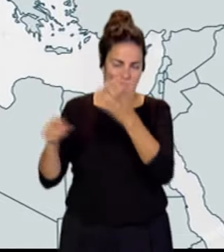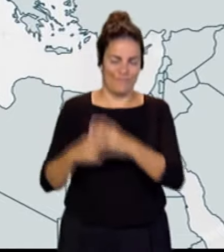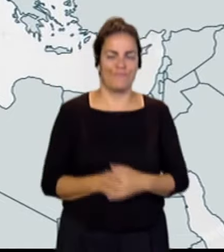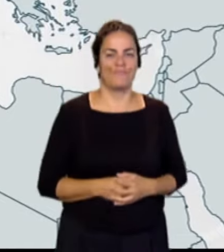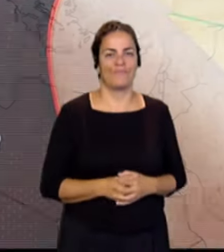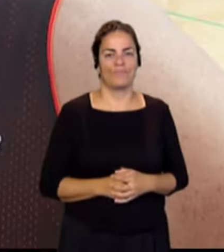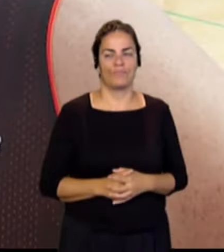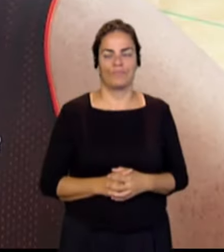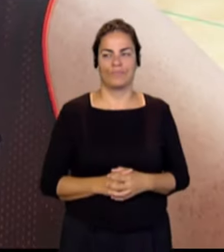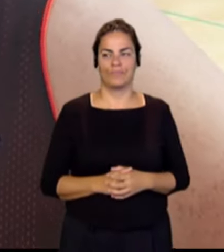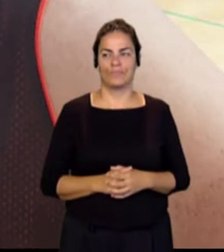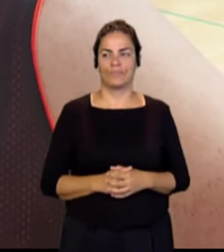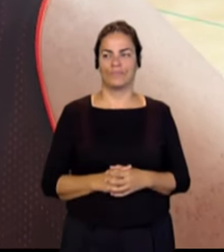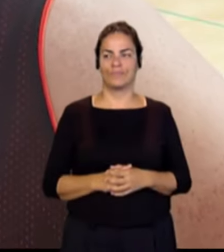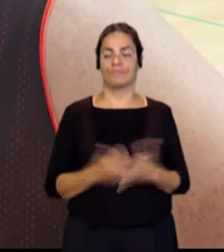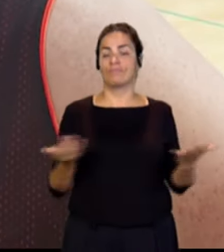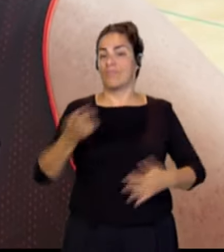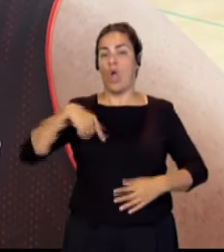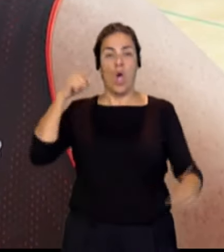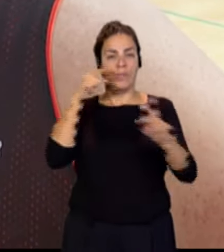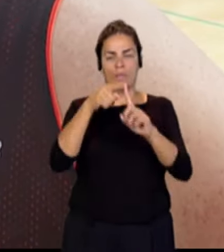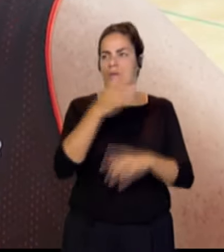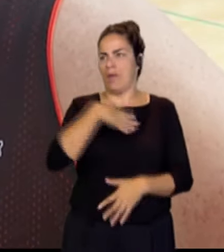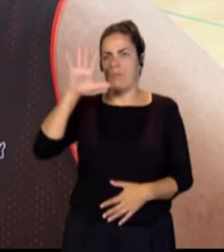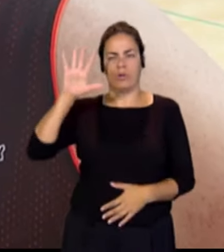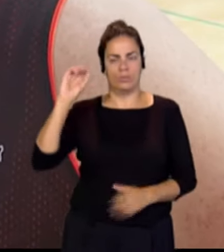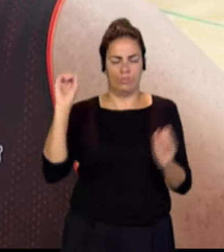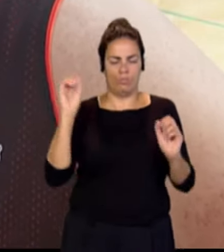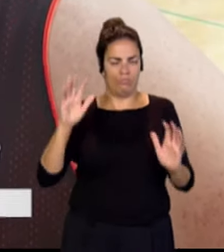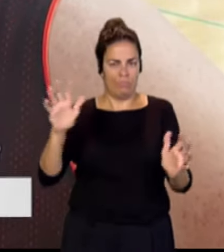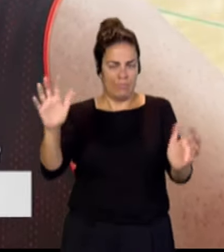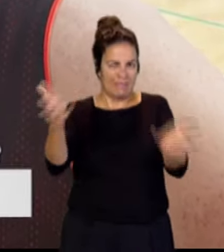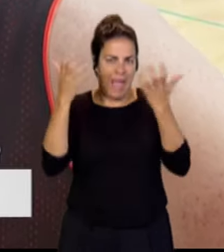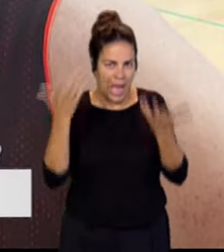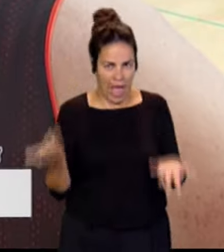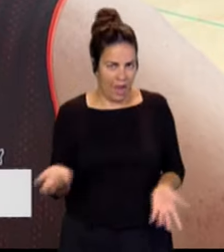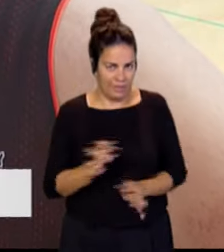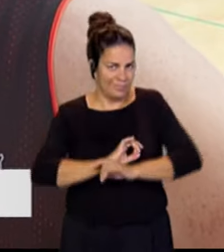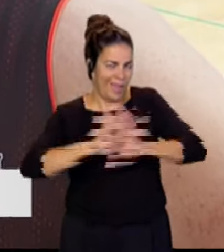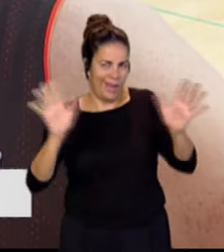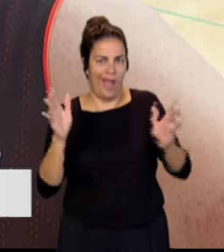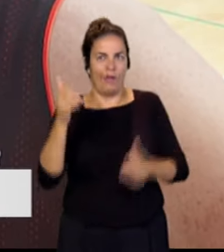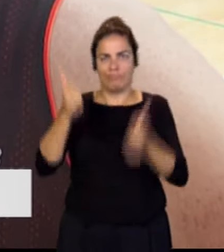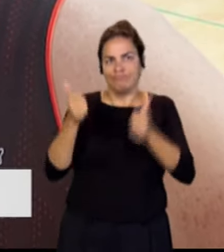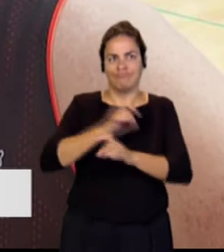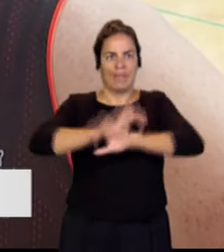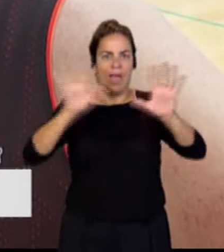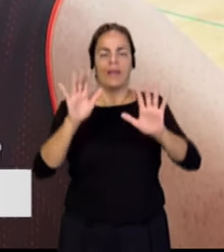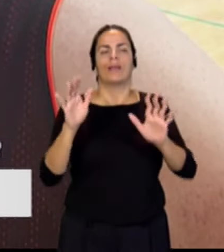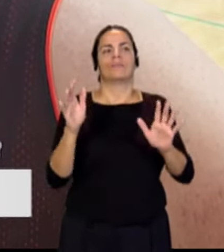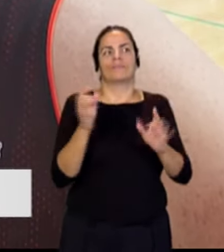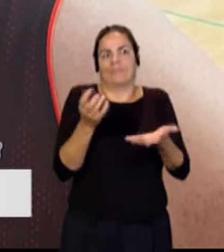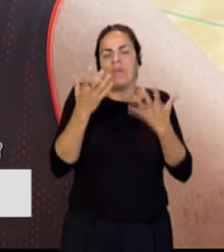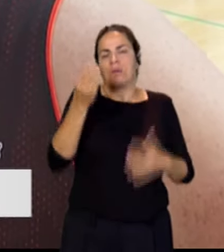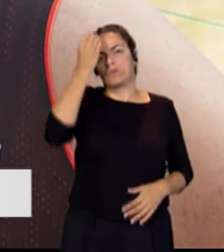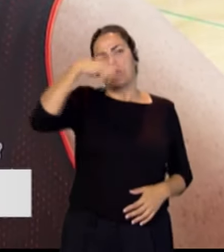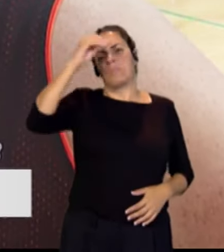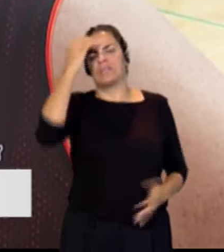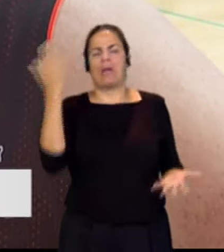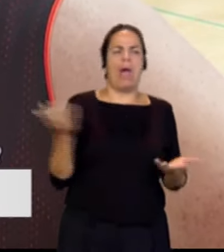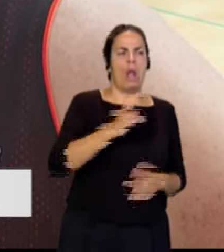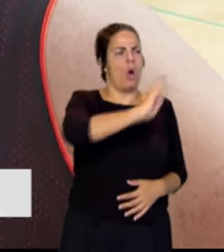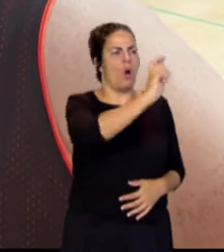trofeo el objetivo nuestro es ir por el Campeonato está claro No no podemos pensar cosas menores pero sí queremos